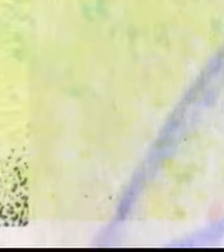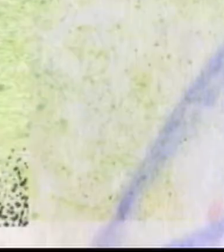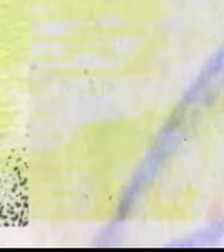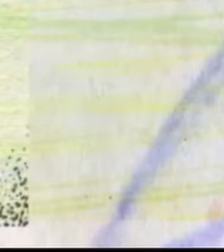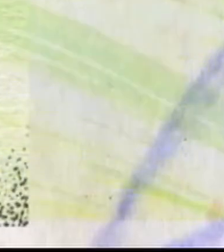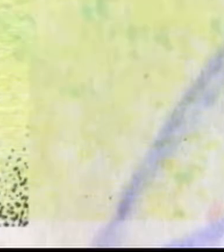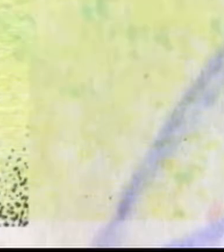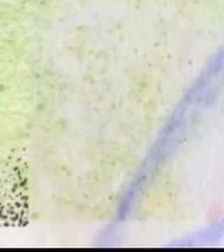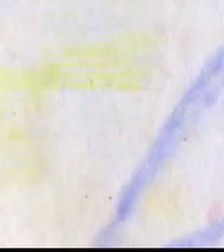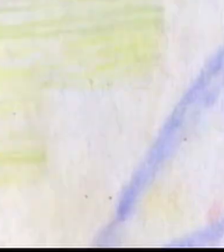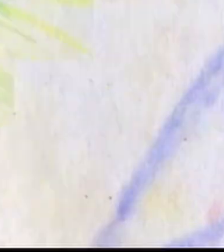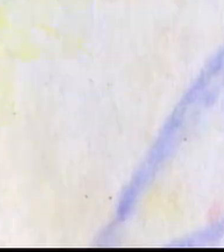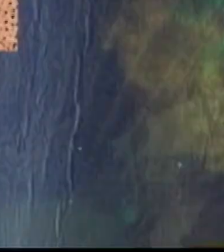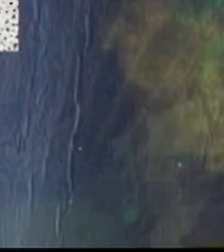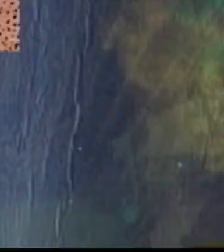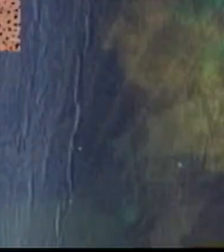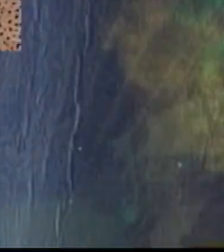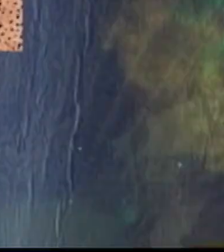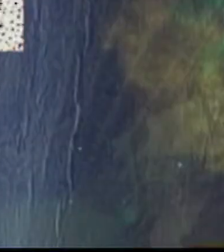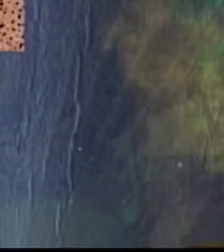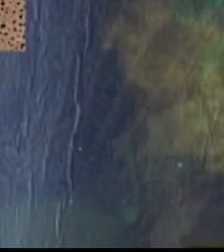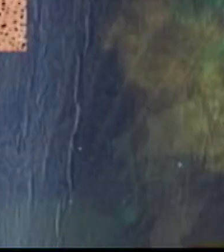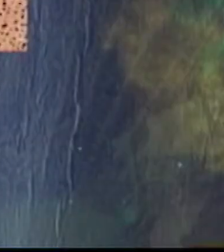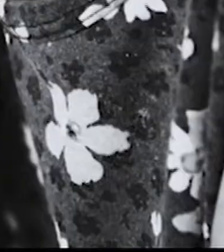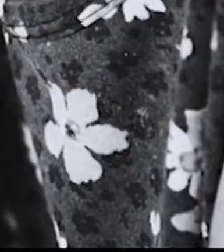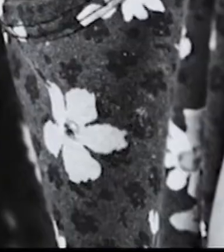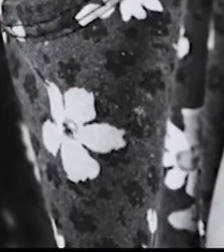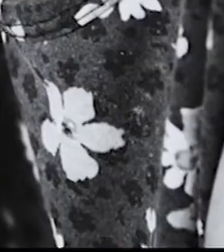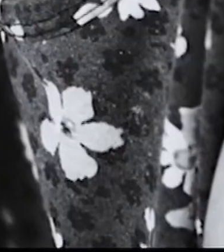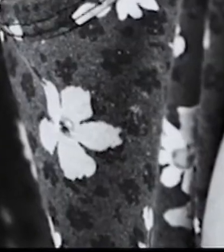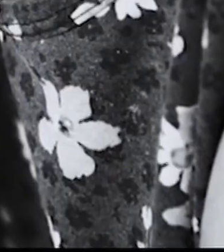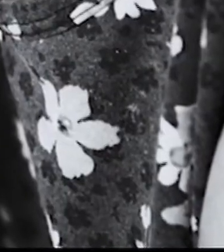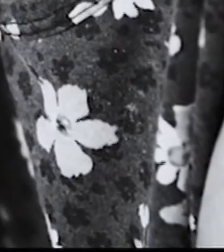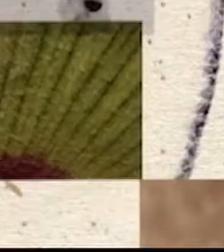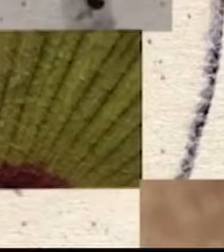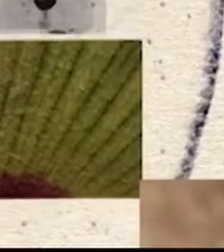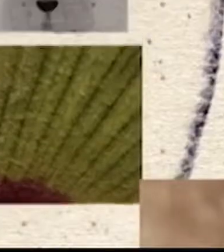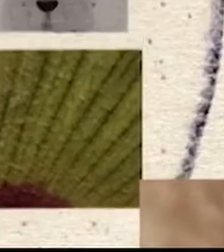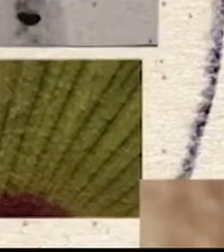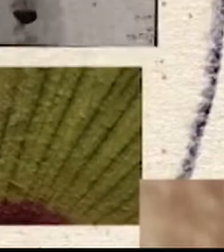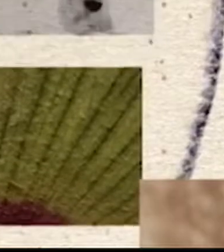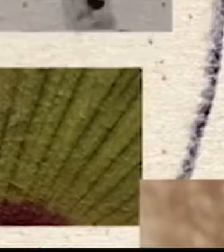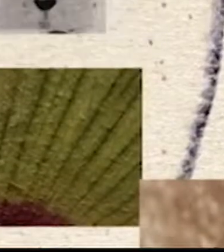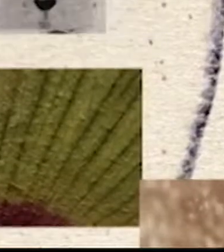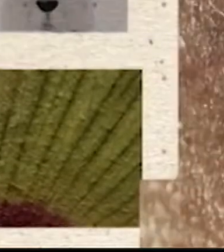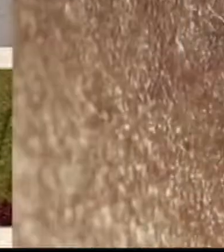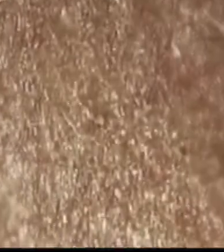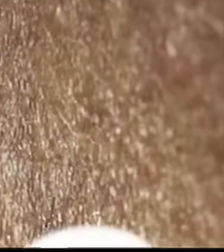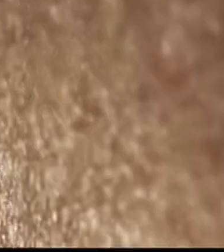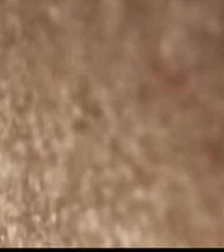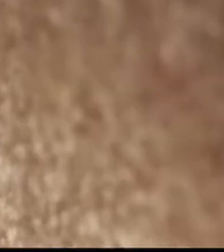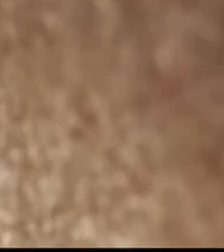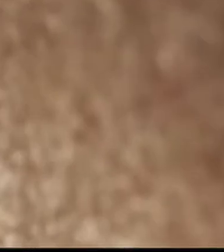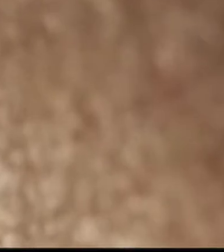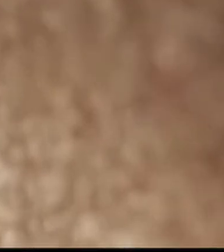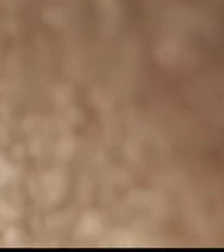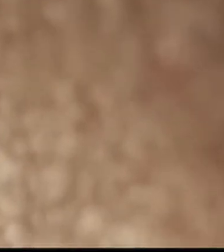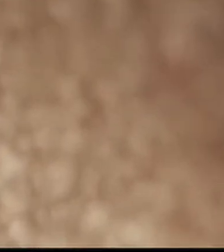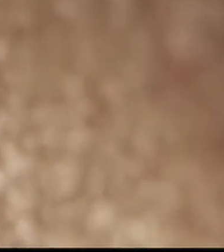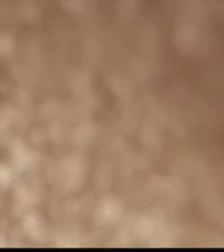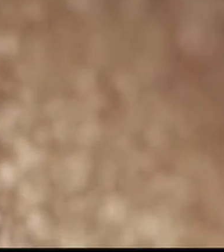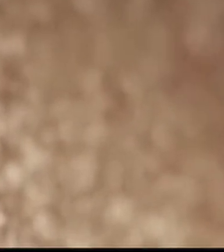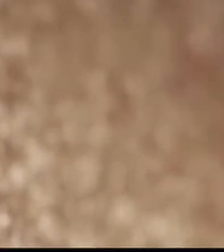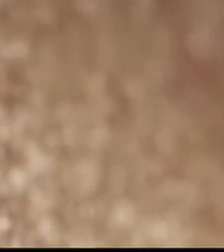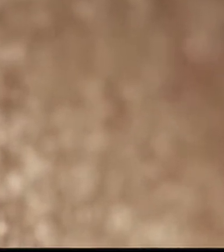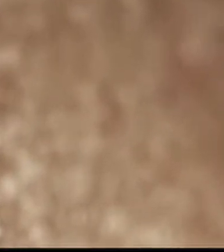Algunas marcas son elegidas, otras se cargan. Marcas en la piel. Los sábados a las 5:15 de